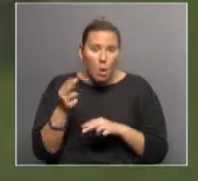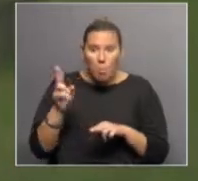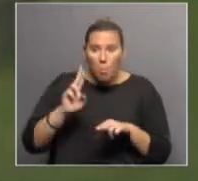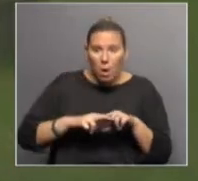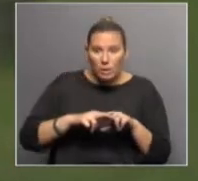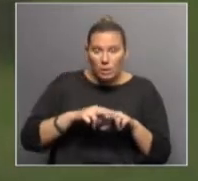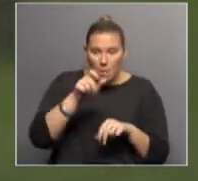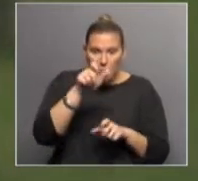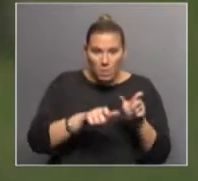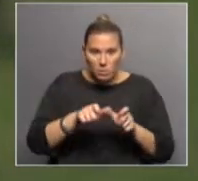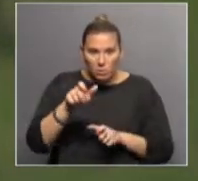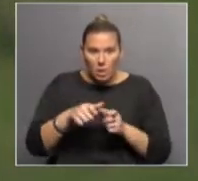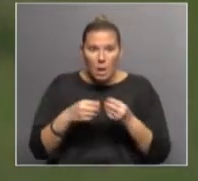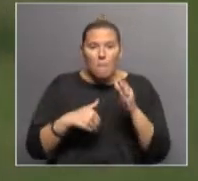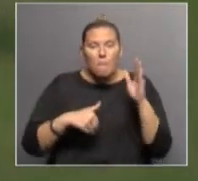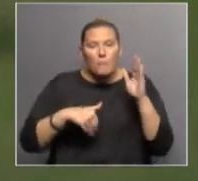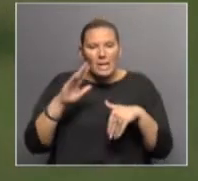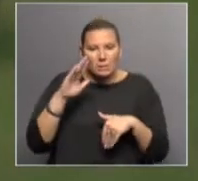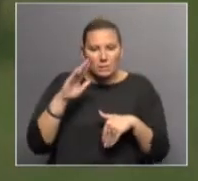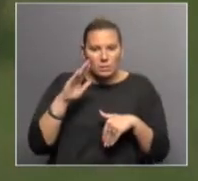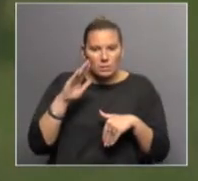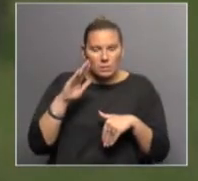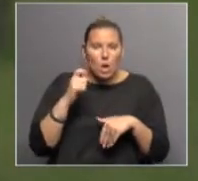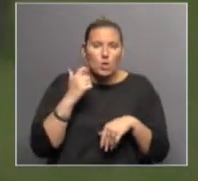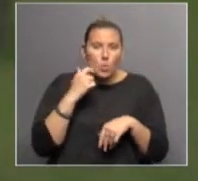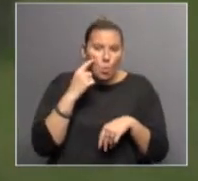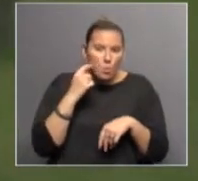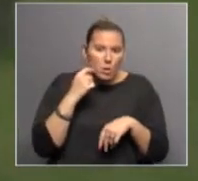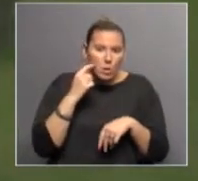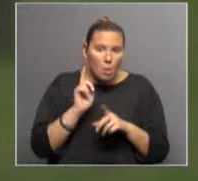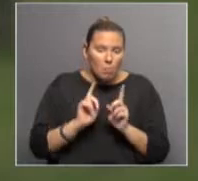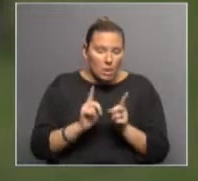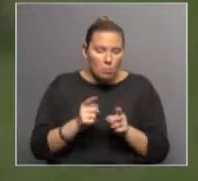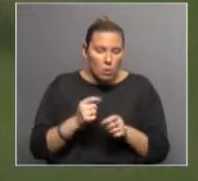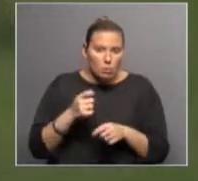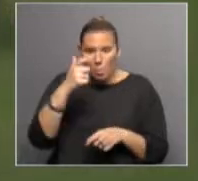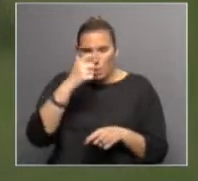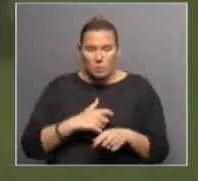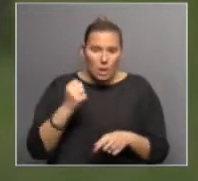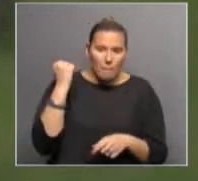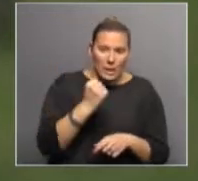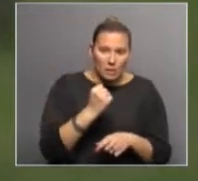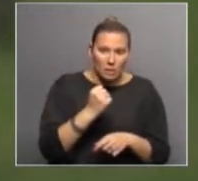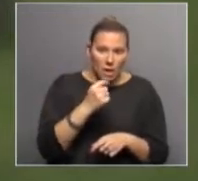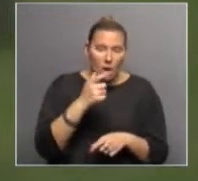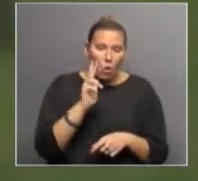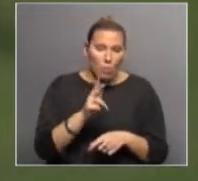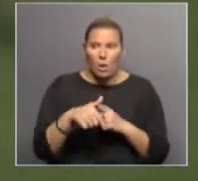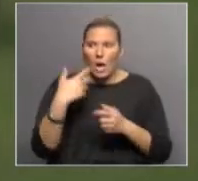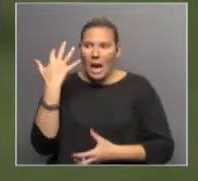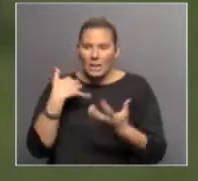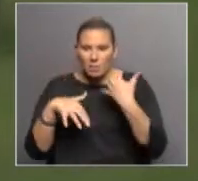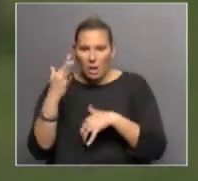muertes de personas, son mucho mayores las cifras de los propios humanos hacia los humanos que desde otros